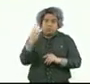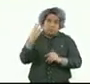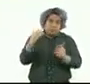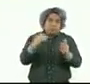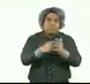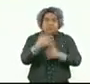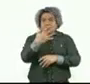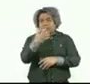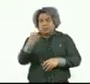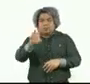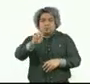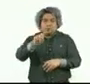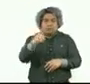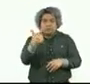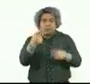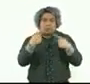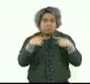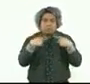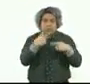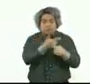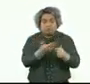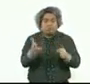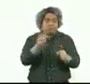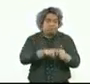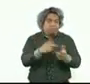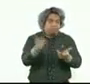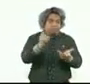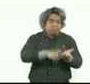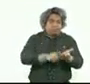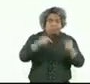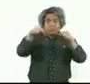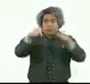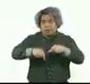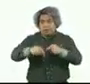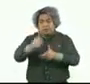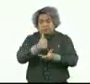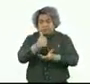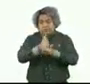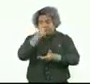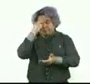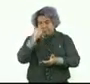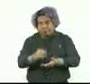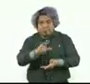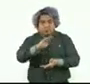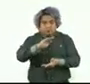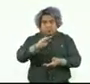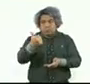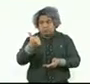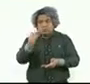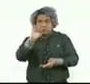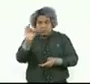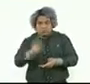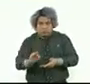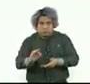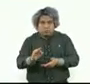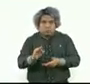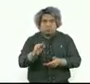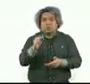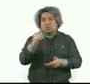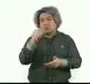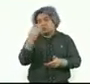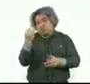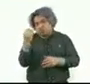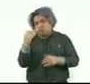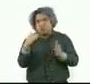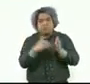3.537 camas ocupadas. La Ciudad de México, con una tasa de vacunación del 96%, con 9.2 millones de